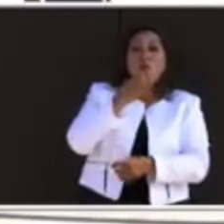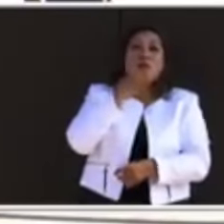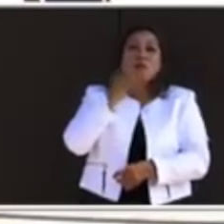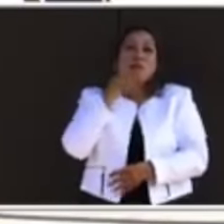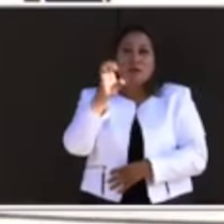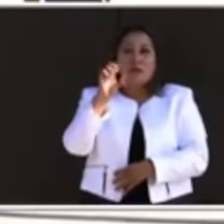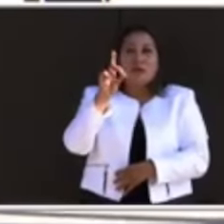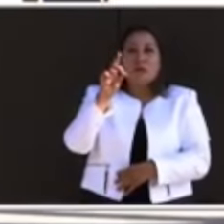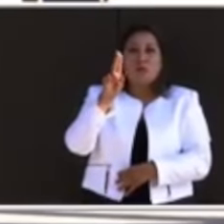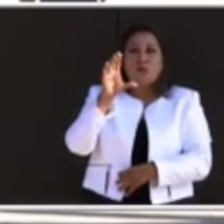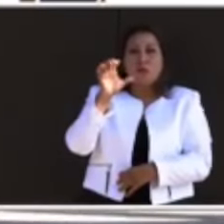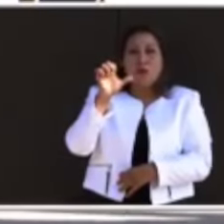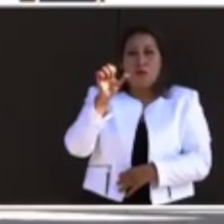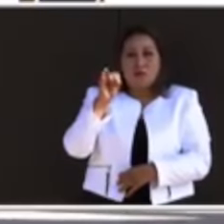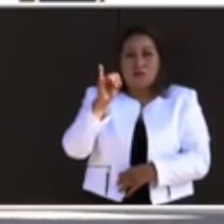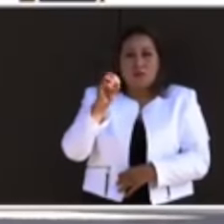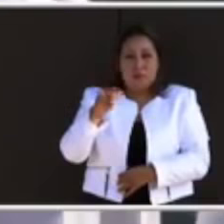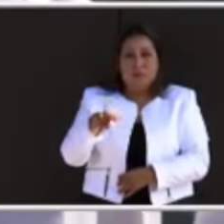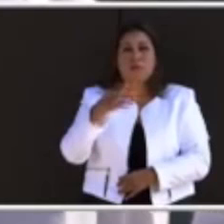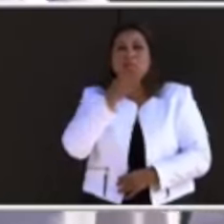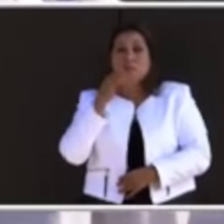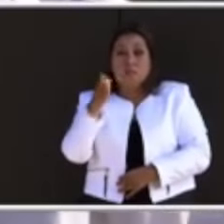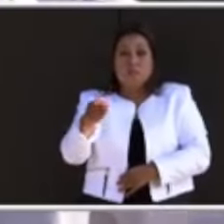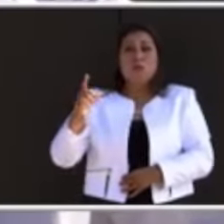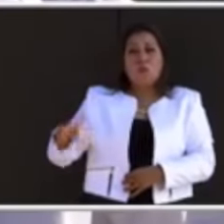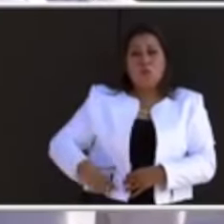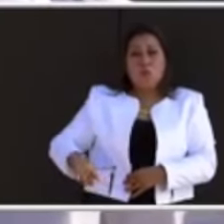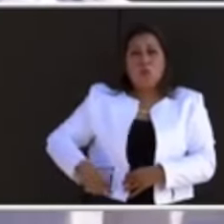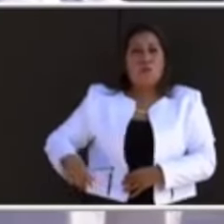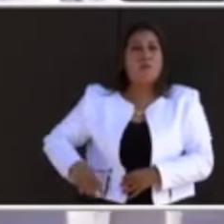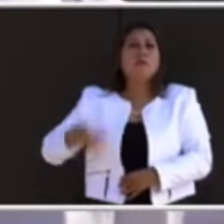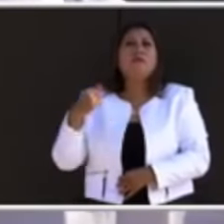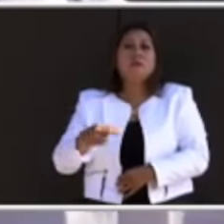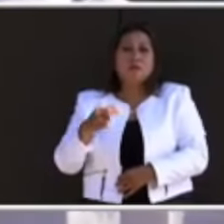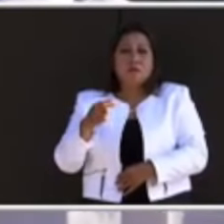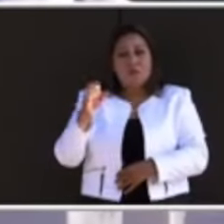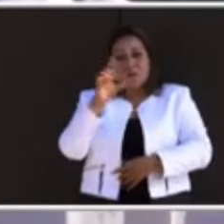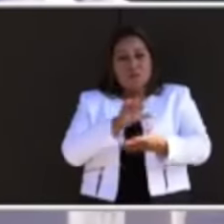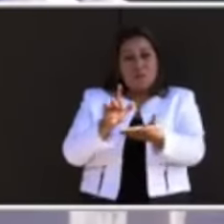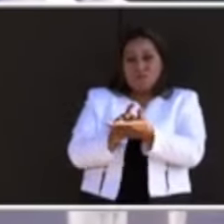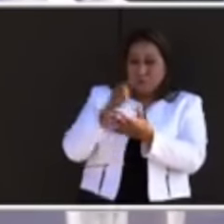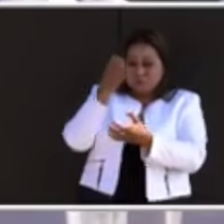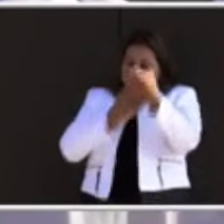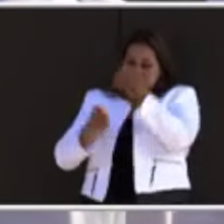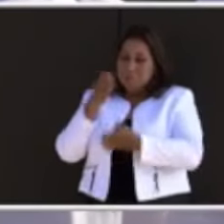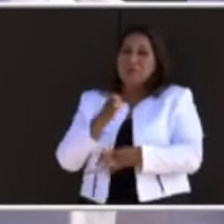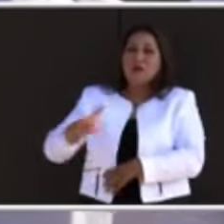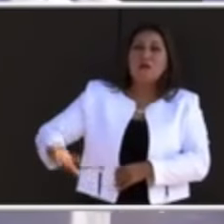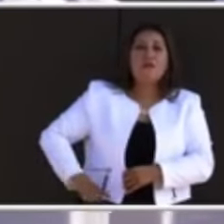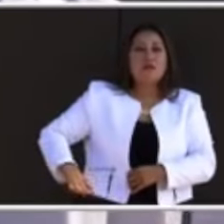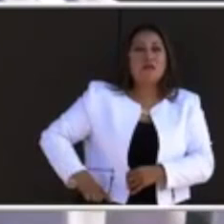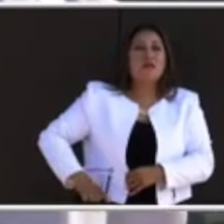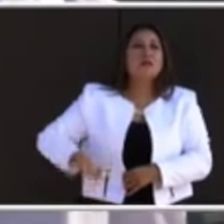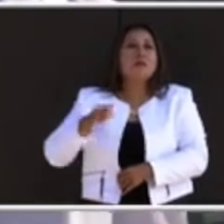Enrique es licenciado en Derecho por la Universidad Veracruzana. Ha sido diputado federal en